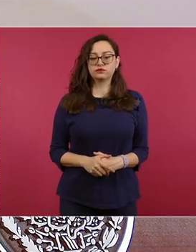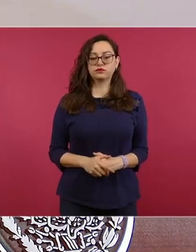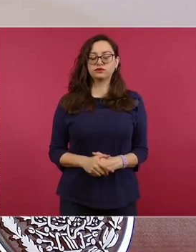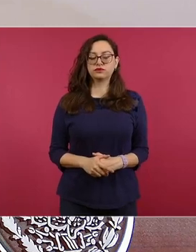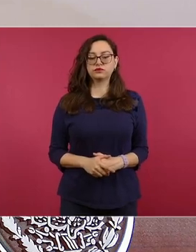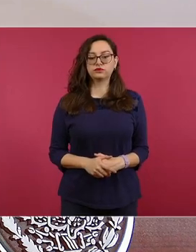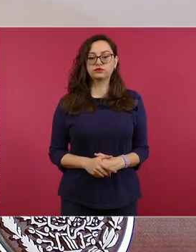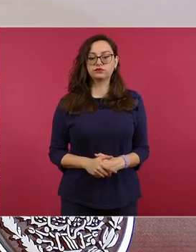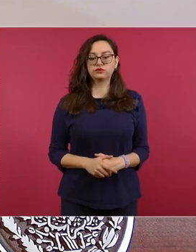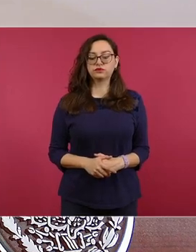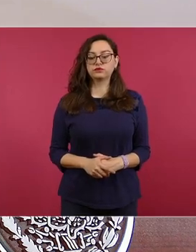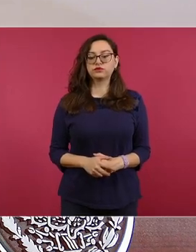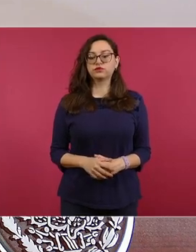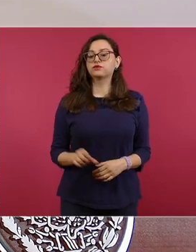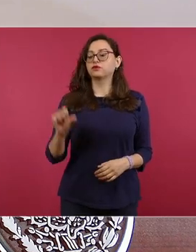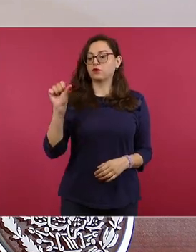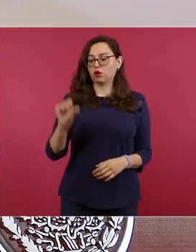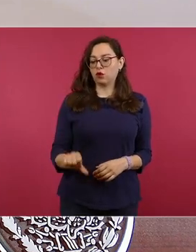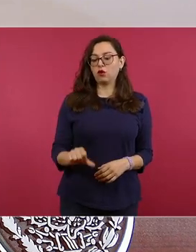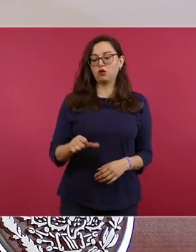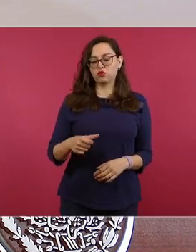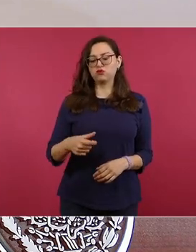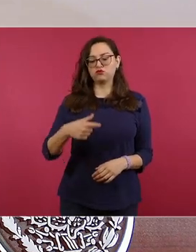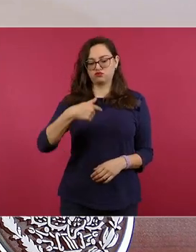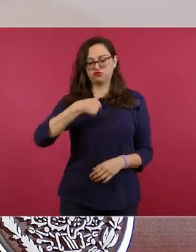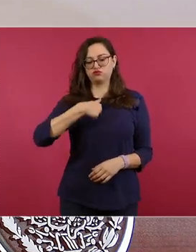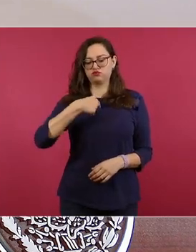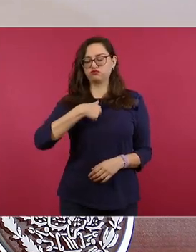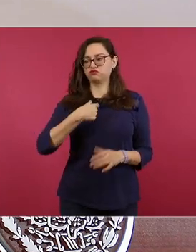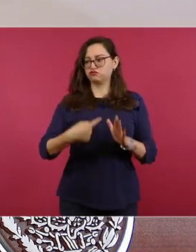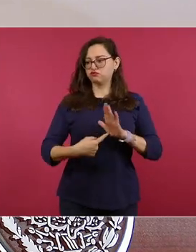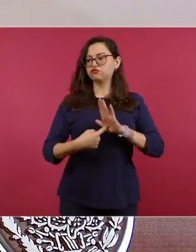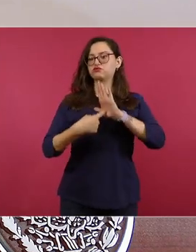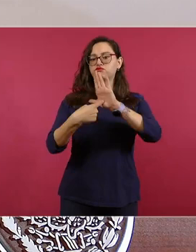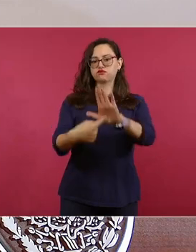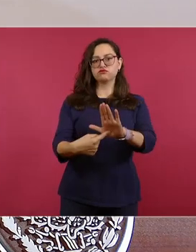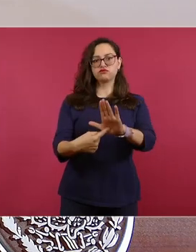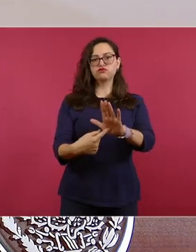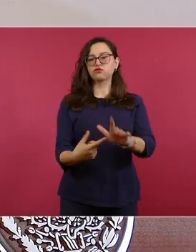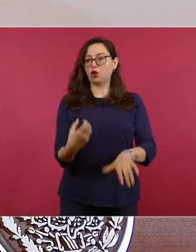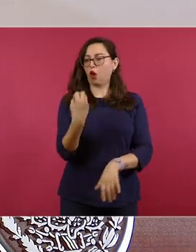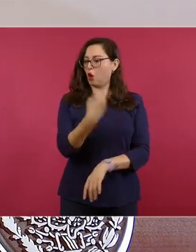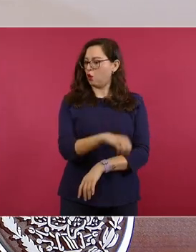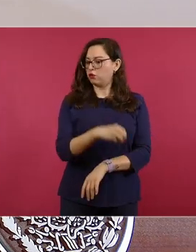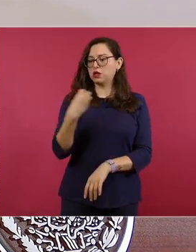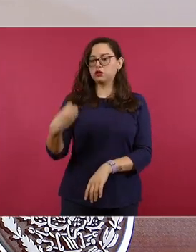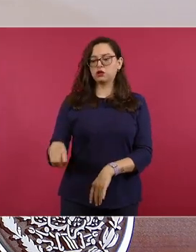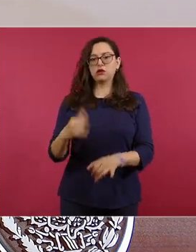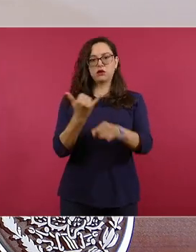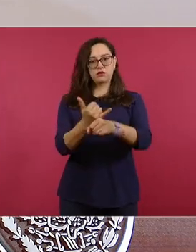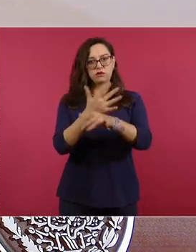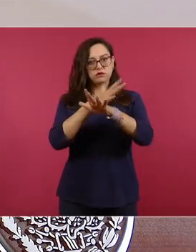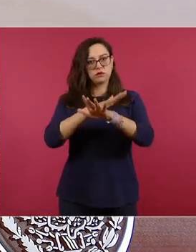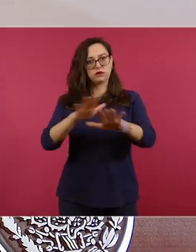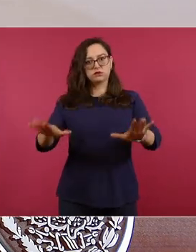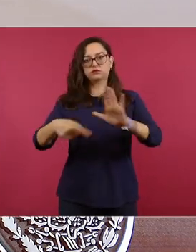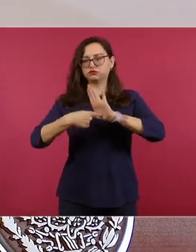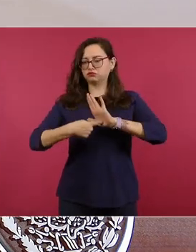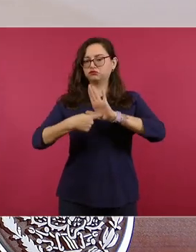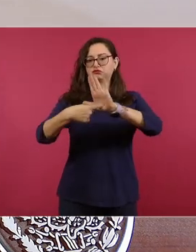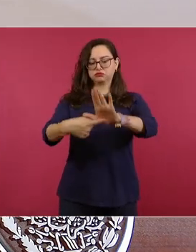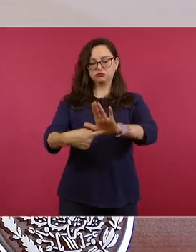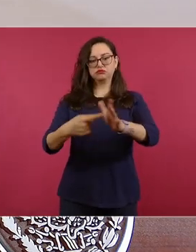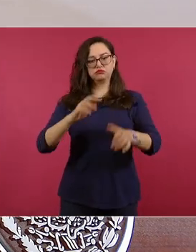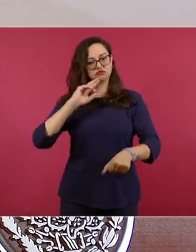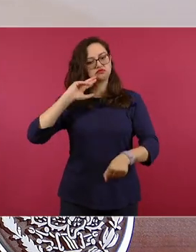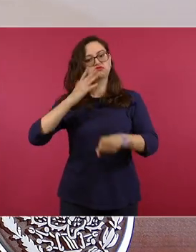informar públicamente y de carácter institucional, doy a conocer de manera resumida las acciones llevadas a